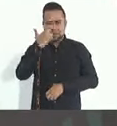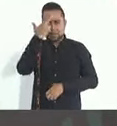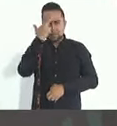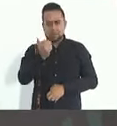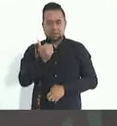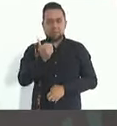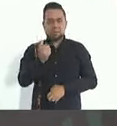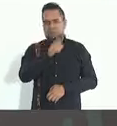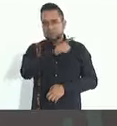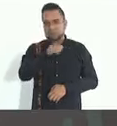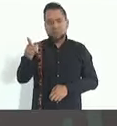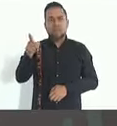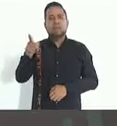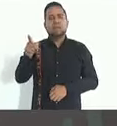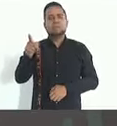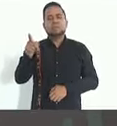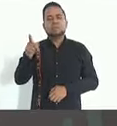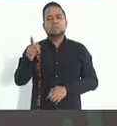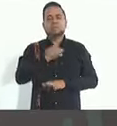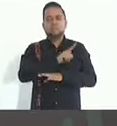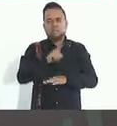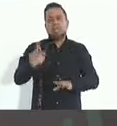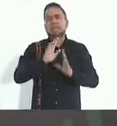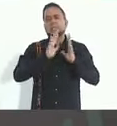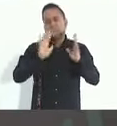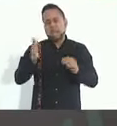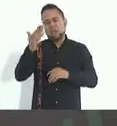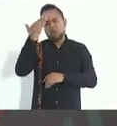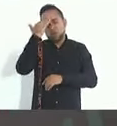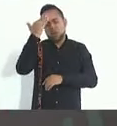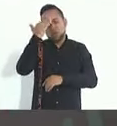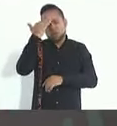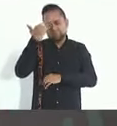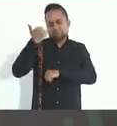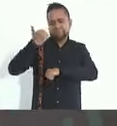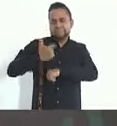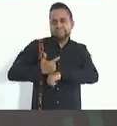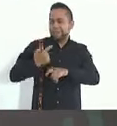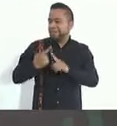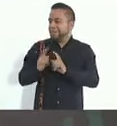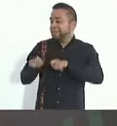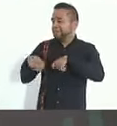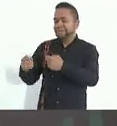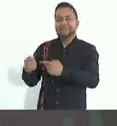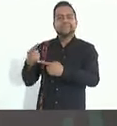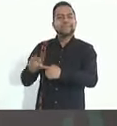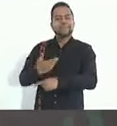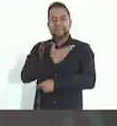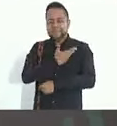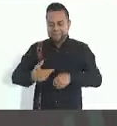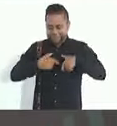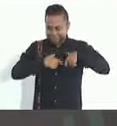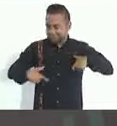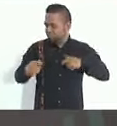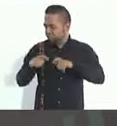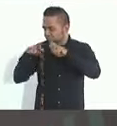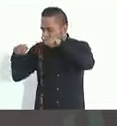conocen ustedes, ya vieron a quién le voy a entregar la banda presidencial.